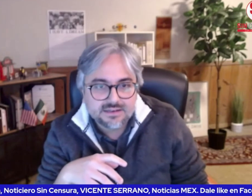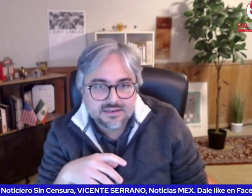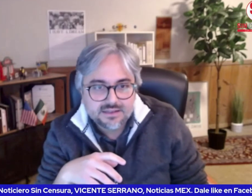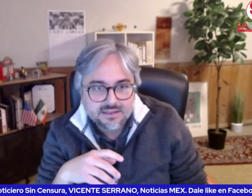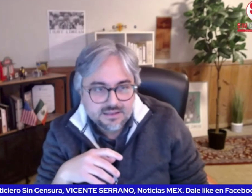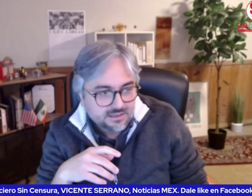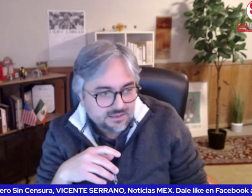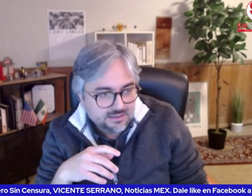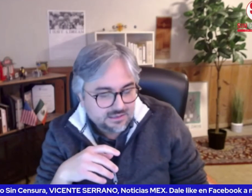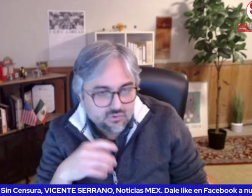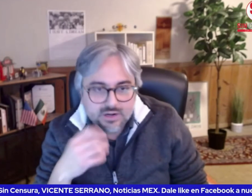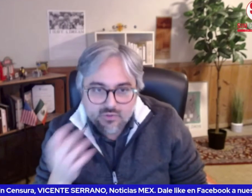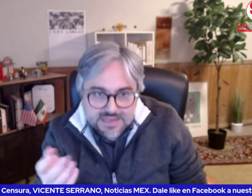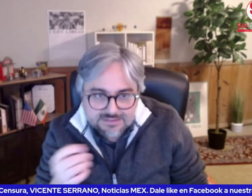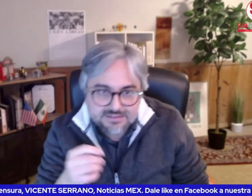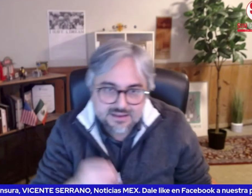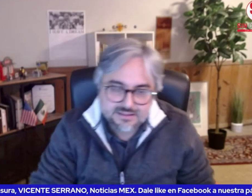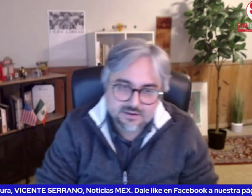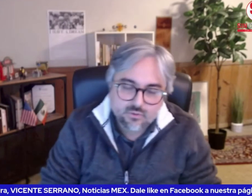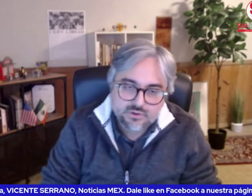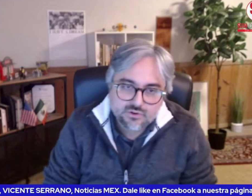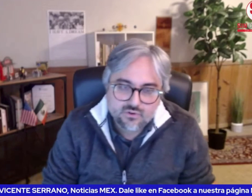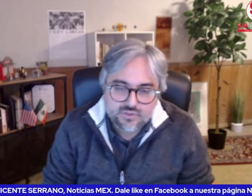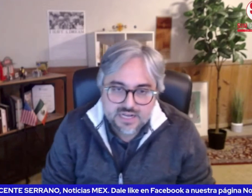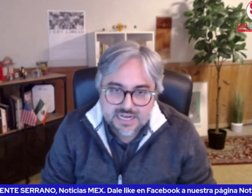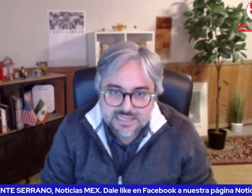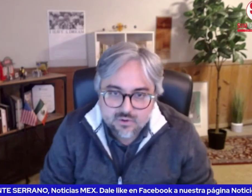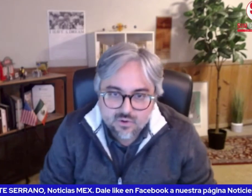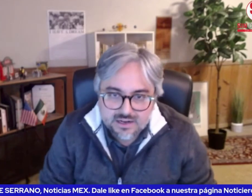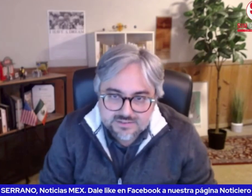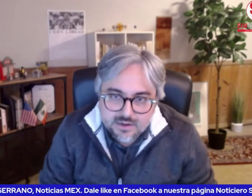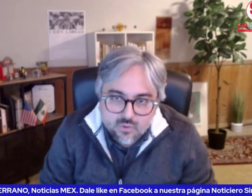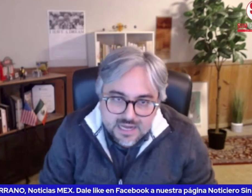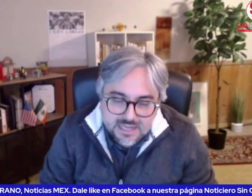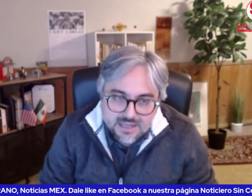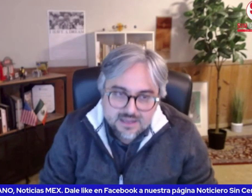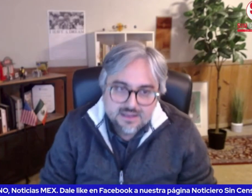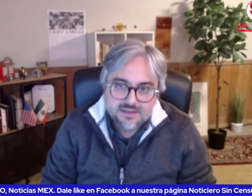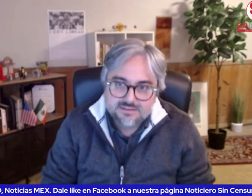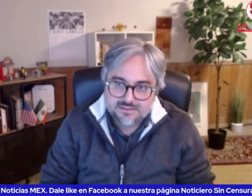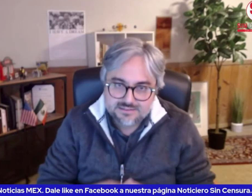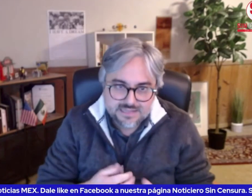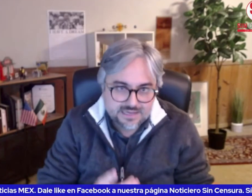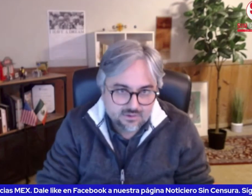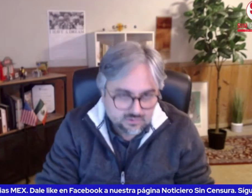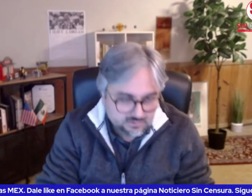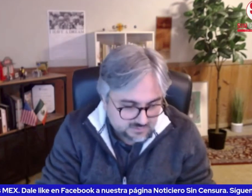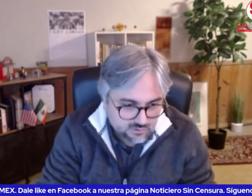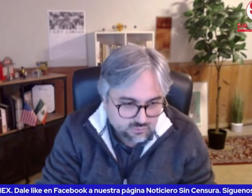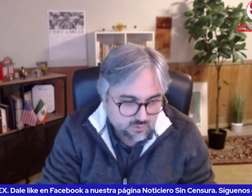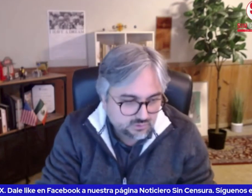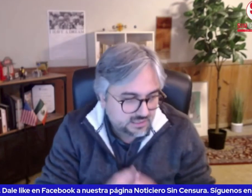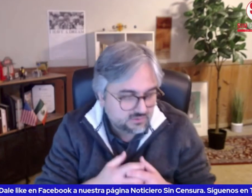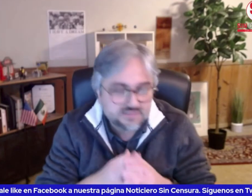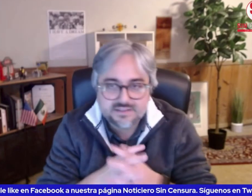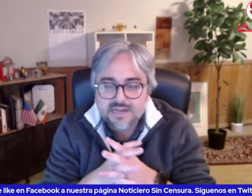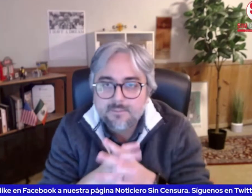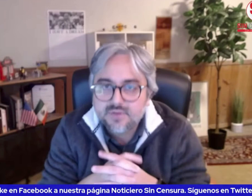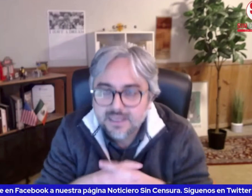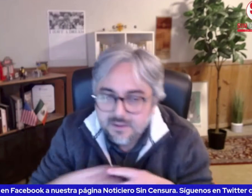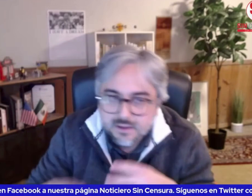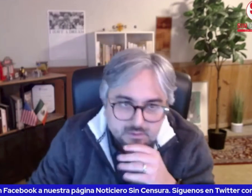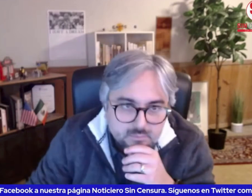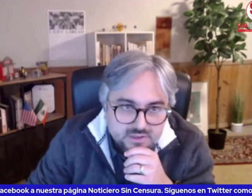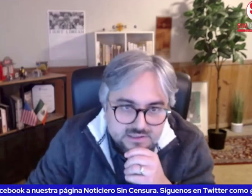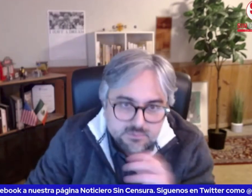detalles en otra audiencia del juicio contra Genaro García Luna. Se destacan los testigos protegidos y etcétera.